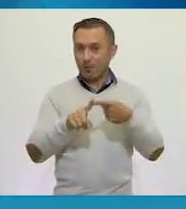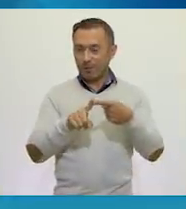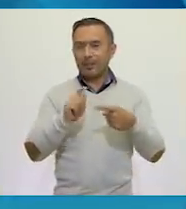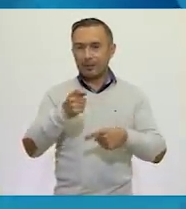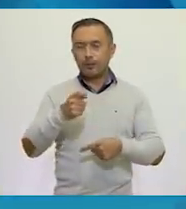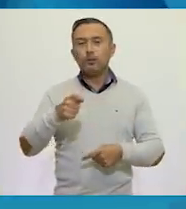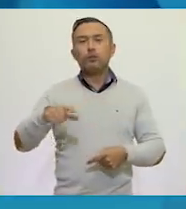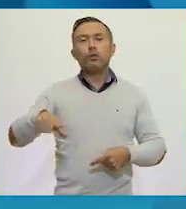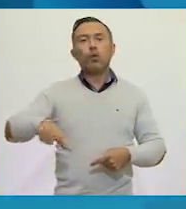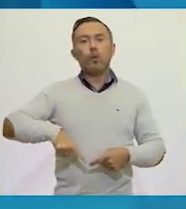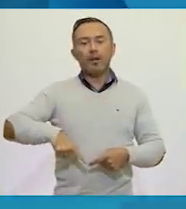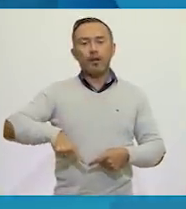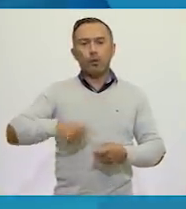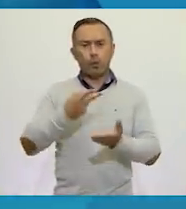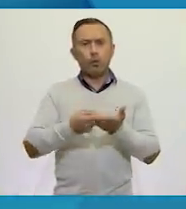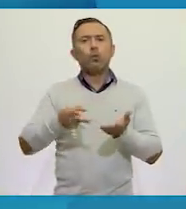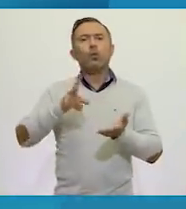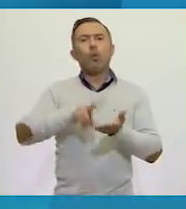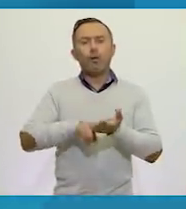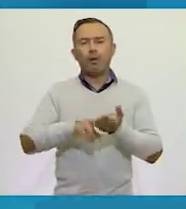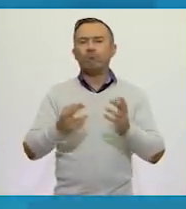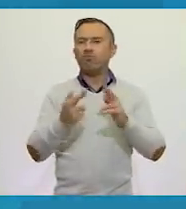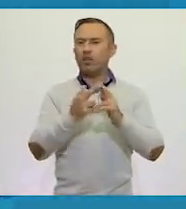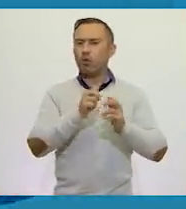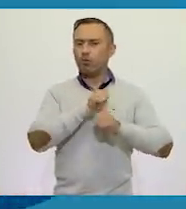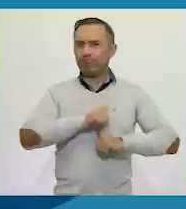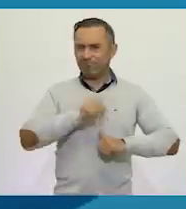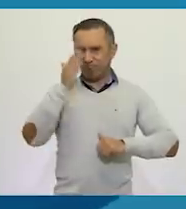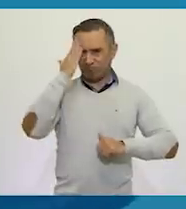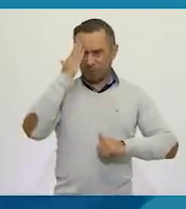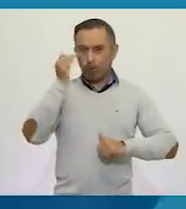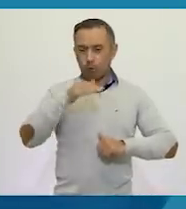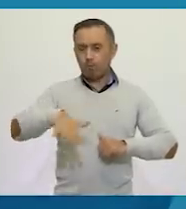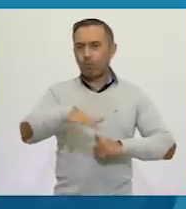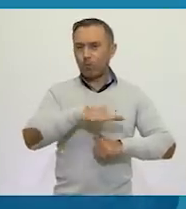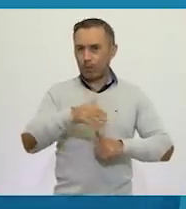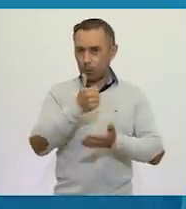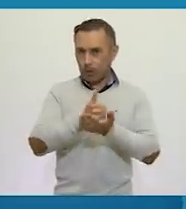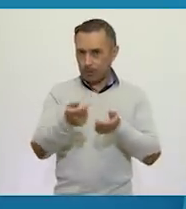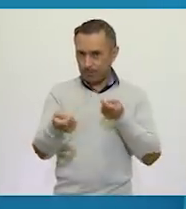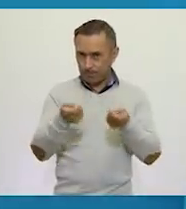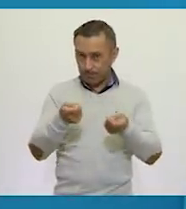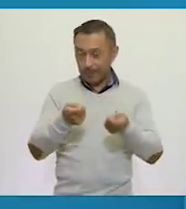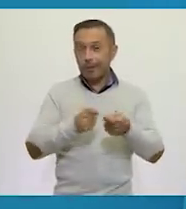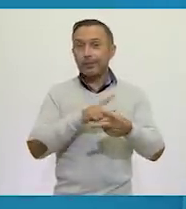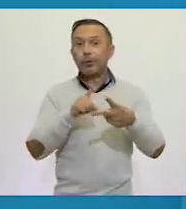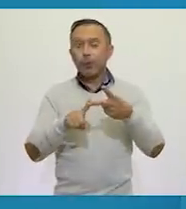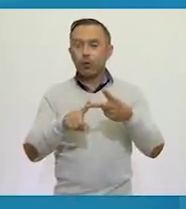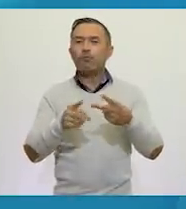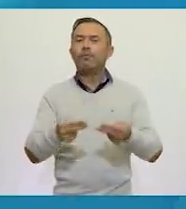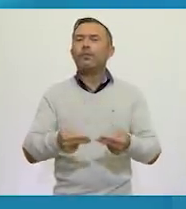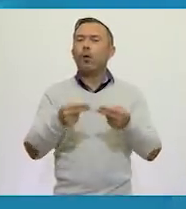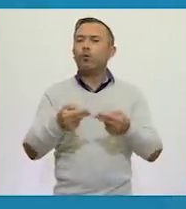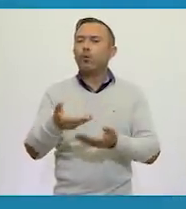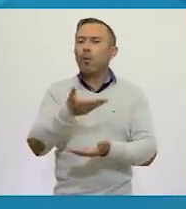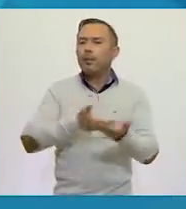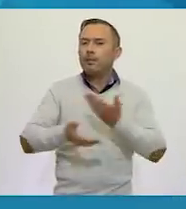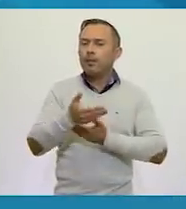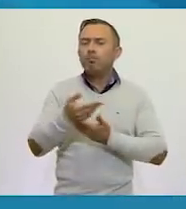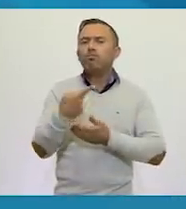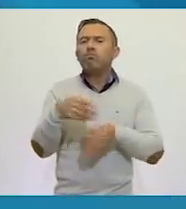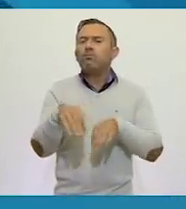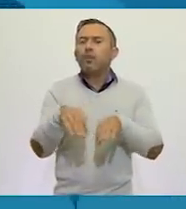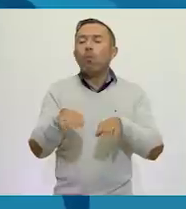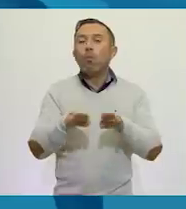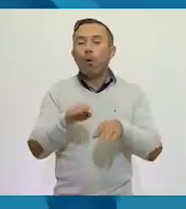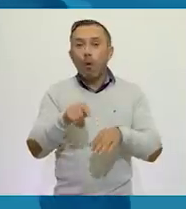sacerdotes, quienes dirigían la ciudad. En segundo lugar, estaban los comerciantes que se dedicaban a conseguir recursos que no